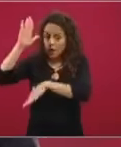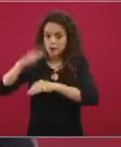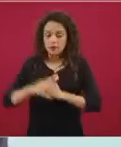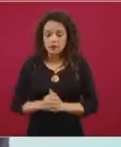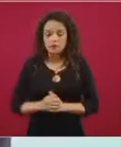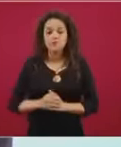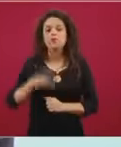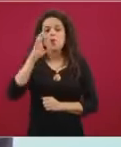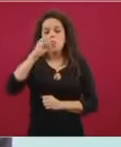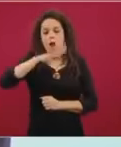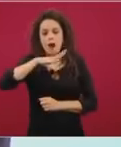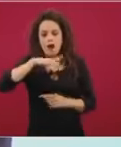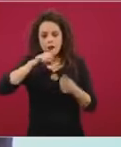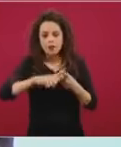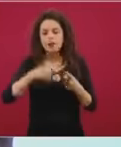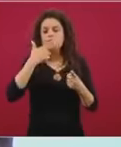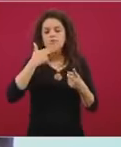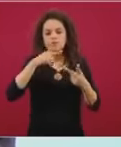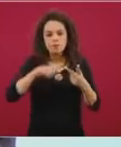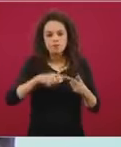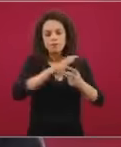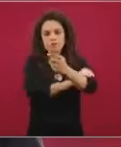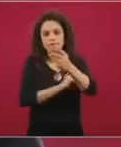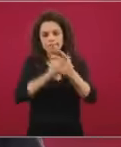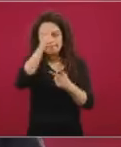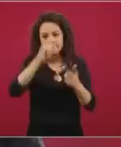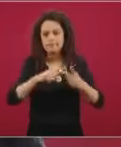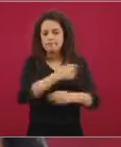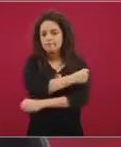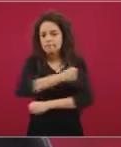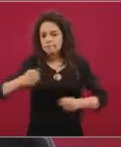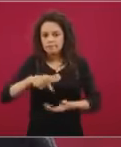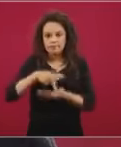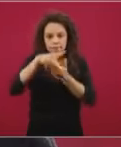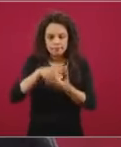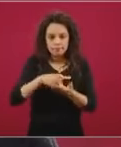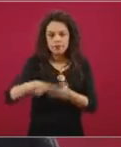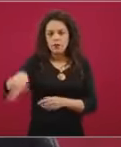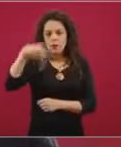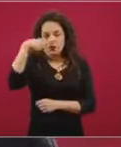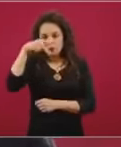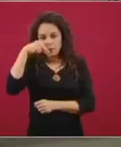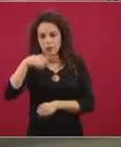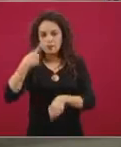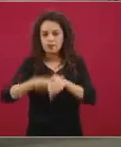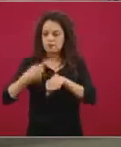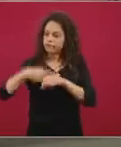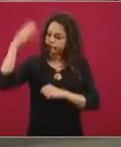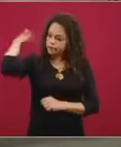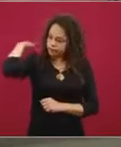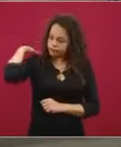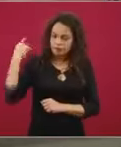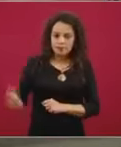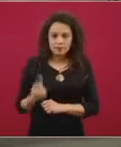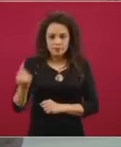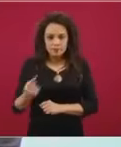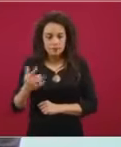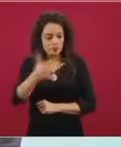tiene diabetes, hipertensión, obesidad, tabaquismo, enfermedad pulmonar crónica, enfermedad cardíaca